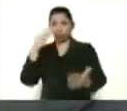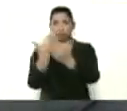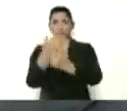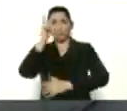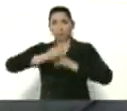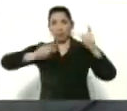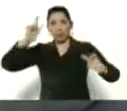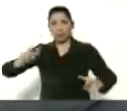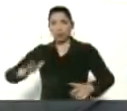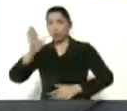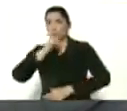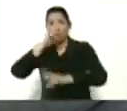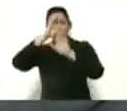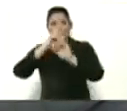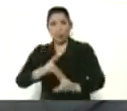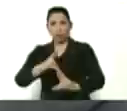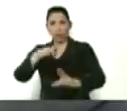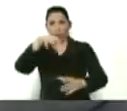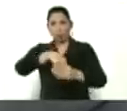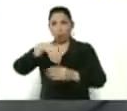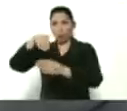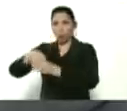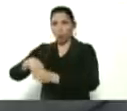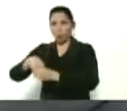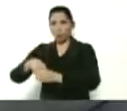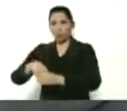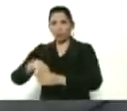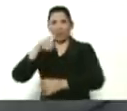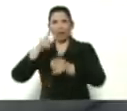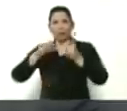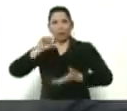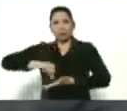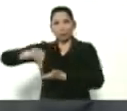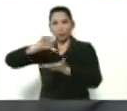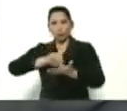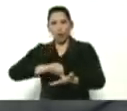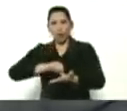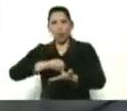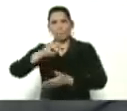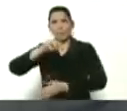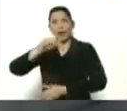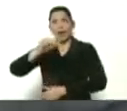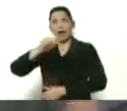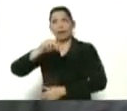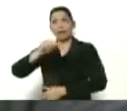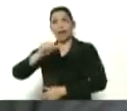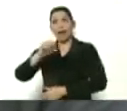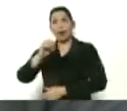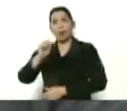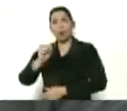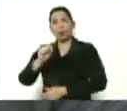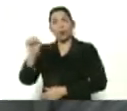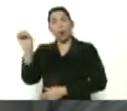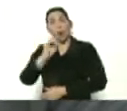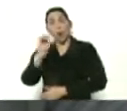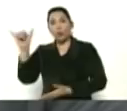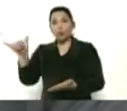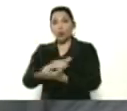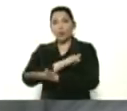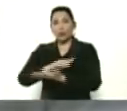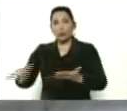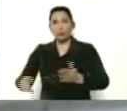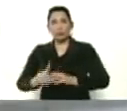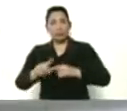que irrespetan la cuarentena? El reflejo de algunas ciudades, como Manaus, por ejemplo, sí, fíjate, como Nueva York. Yo después